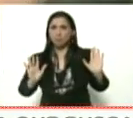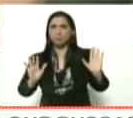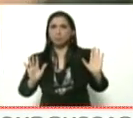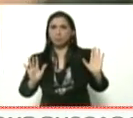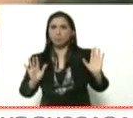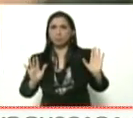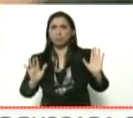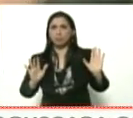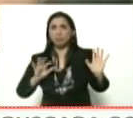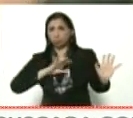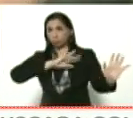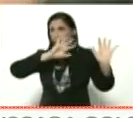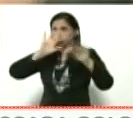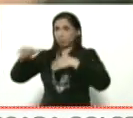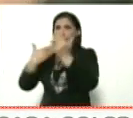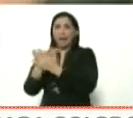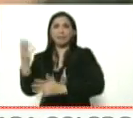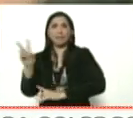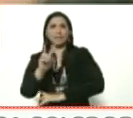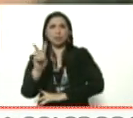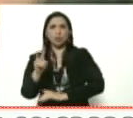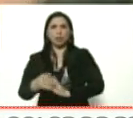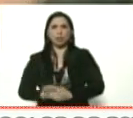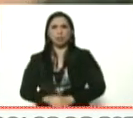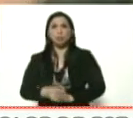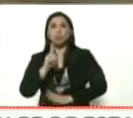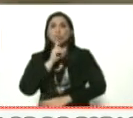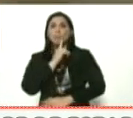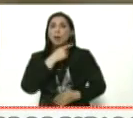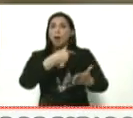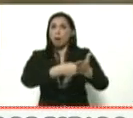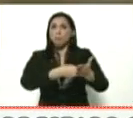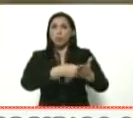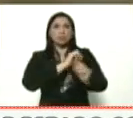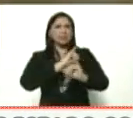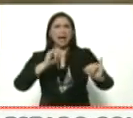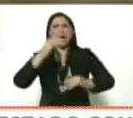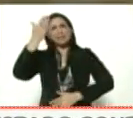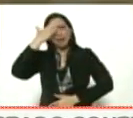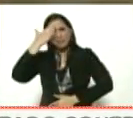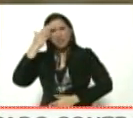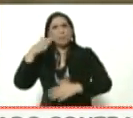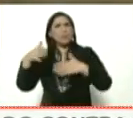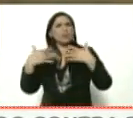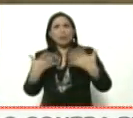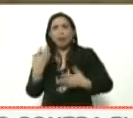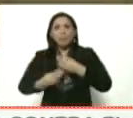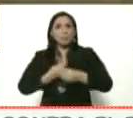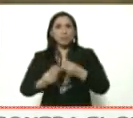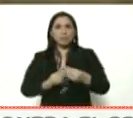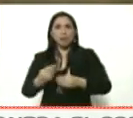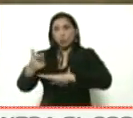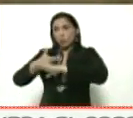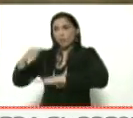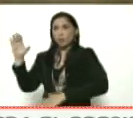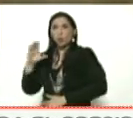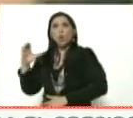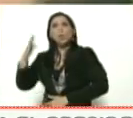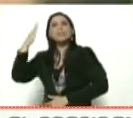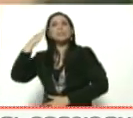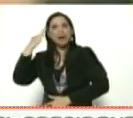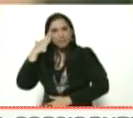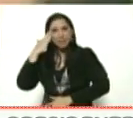se vinieron a Venezuela. Los nombramos, estaba develada la jugada. Y el gobierno de Colombia lo sabía